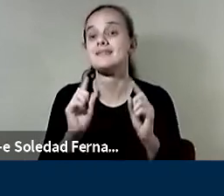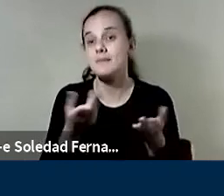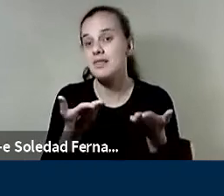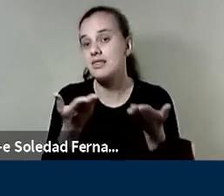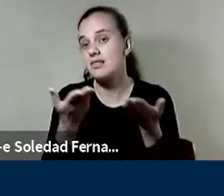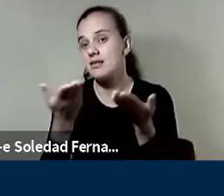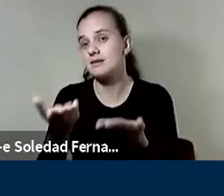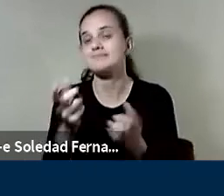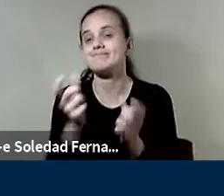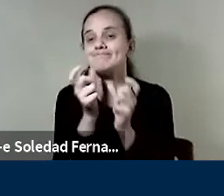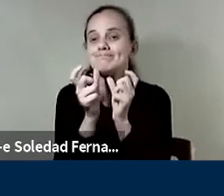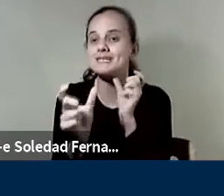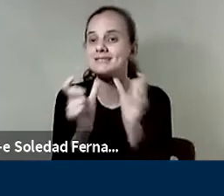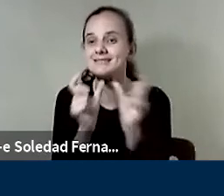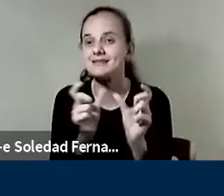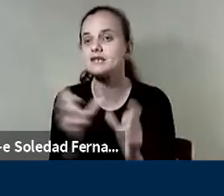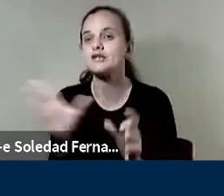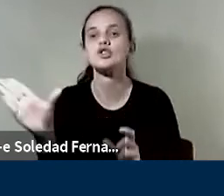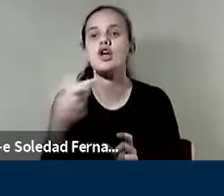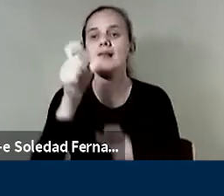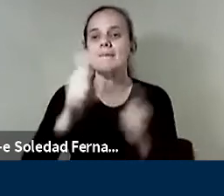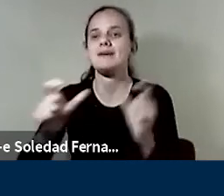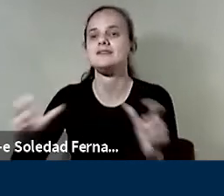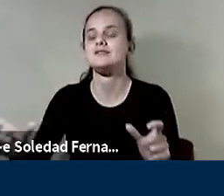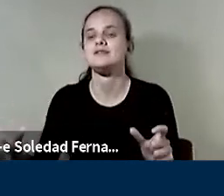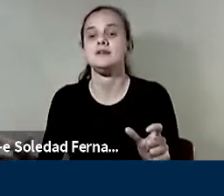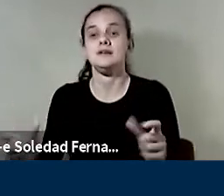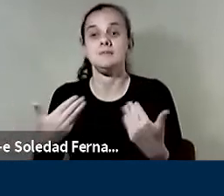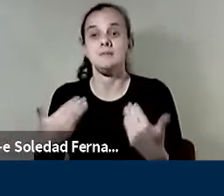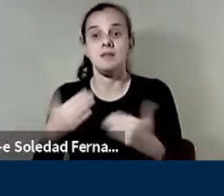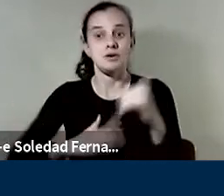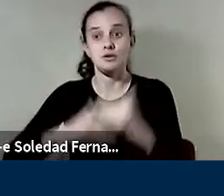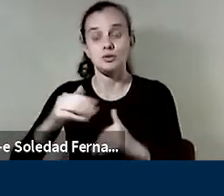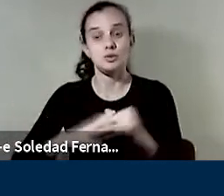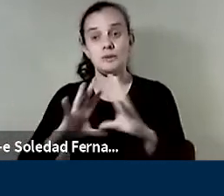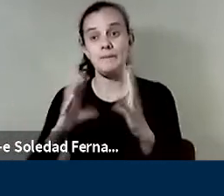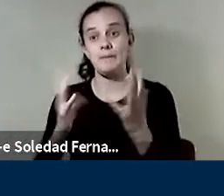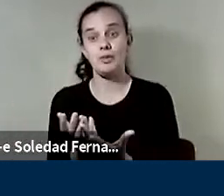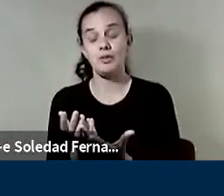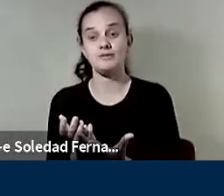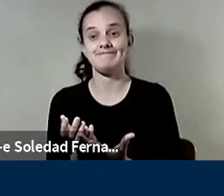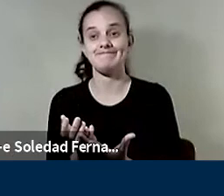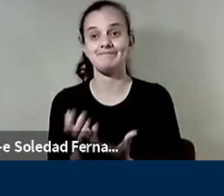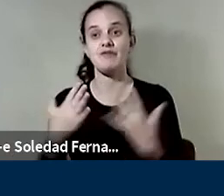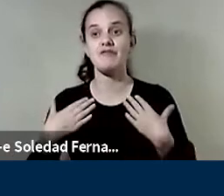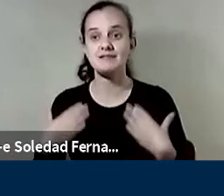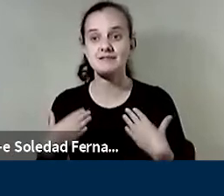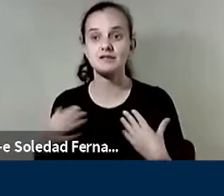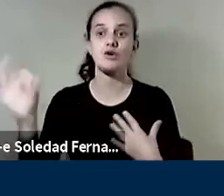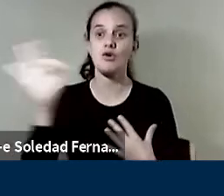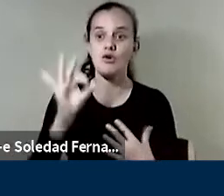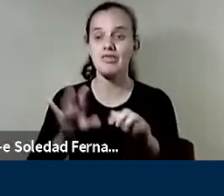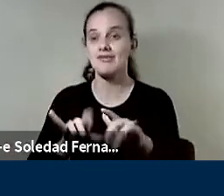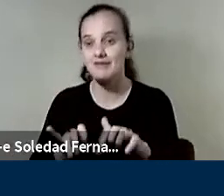este tipo de temas, y también llevar este mensaje de que todas las personas somos